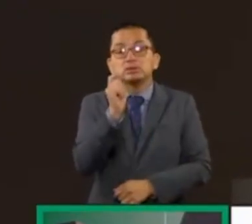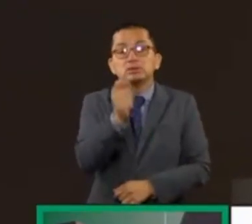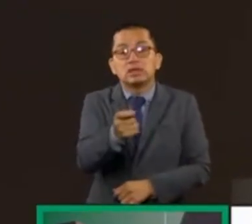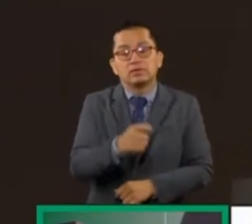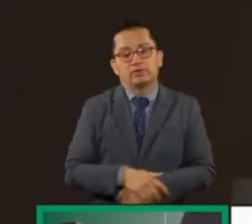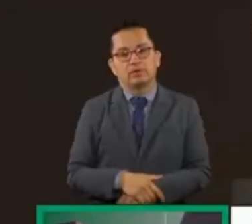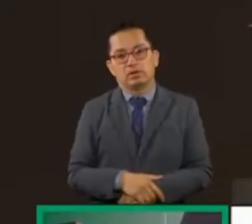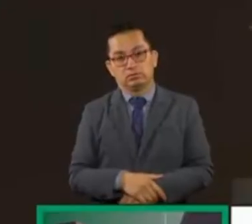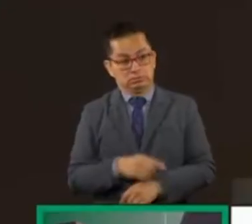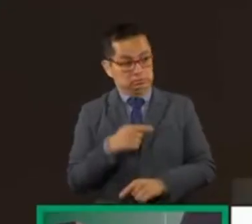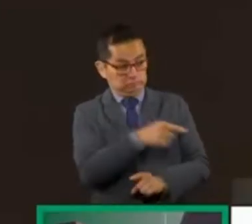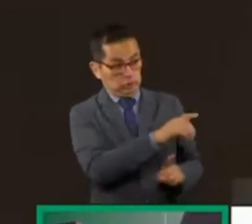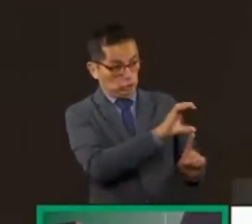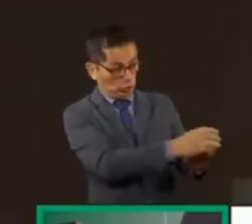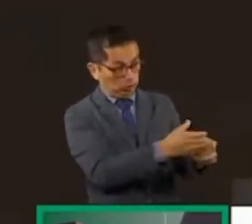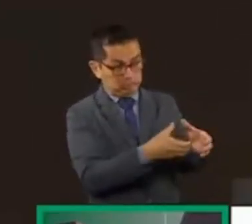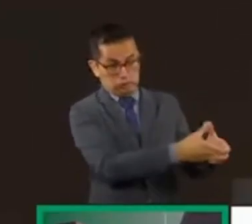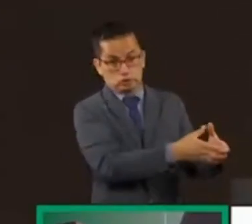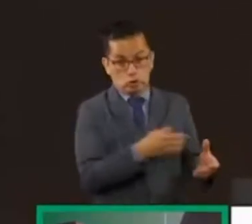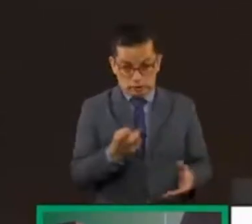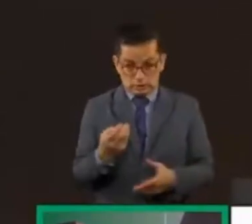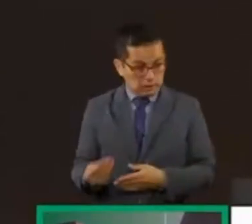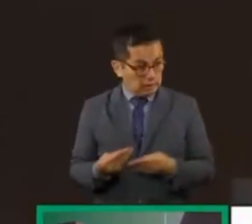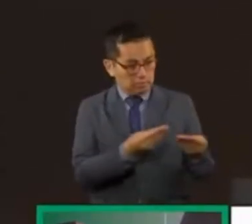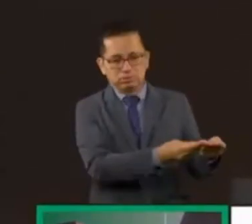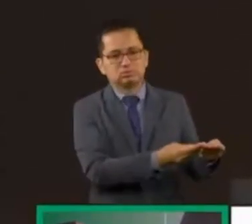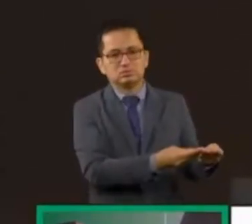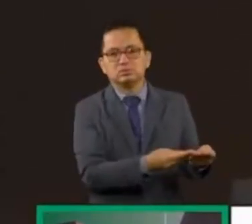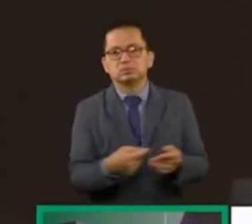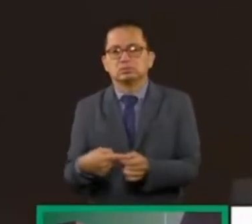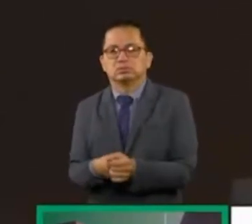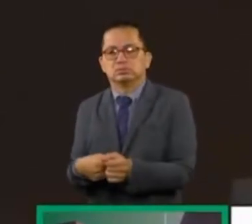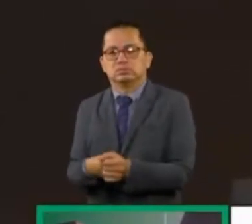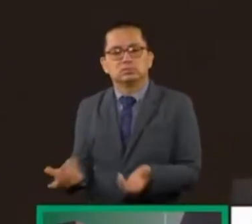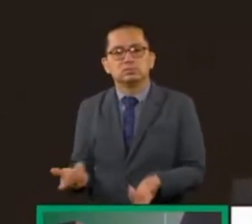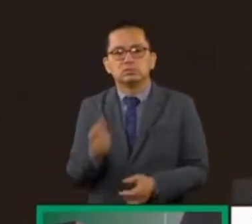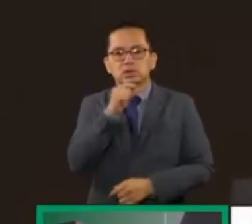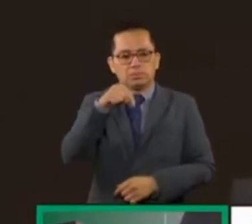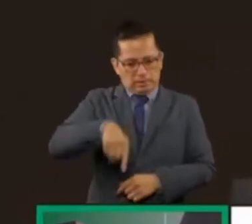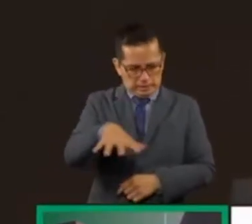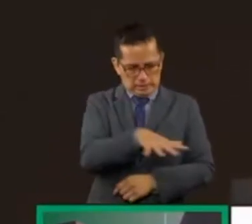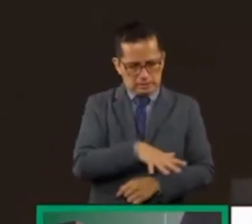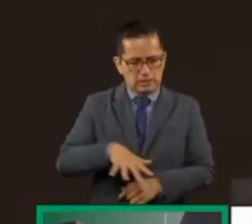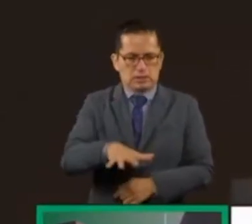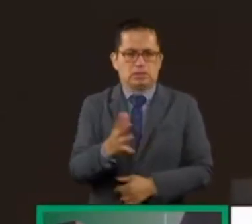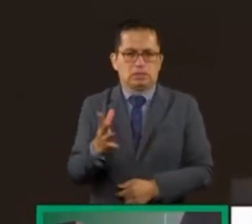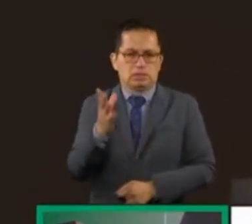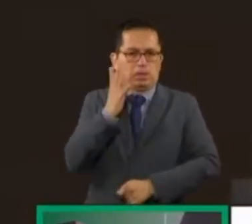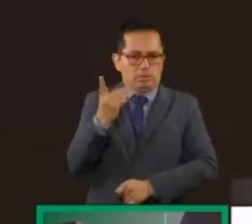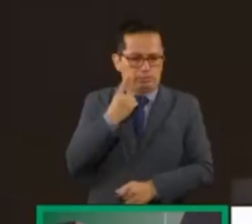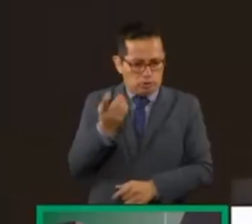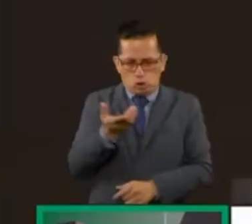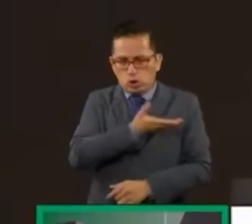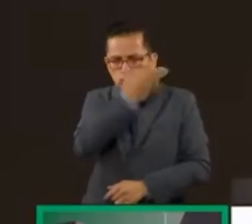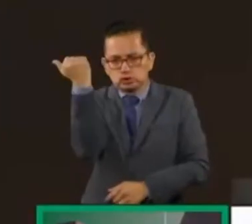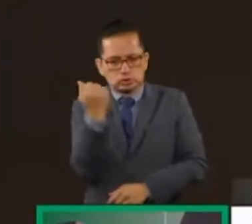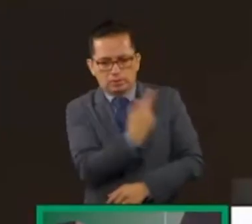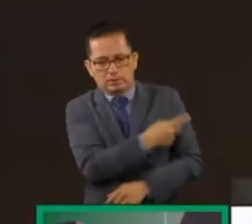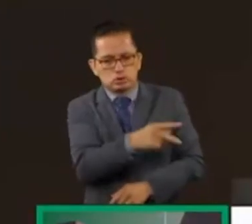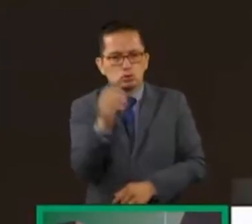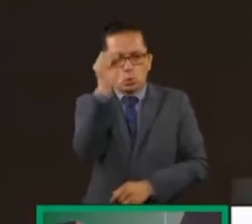miembros de esta comisión, sino a todo el Congreso la opinión especializada de sus